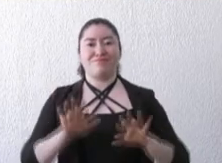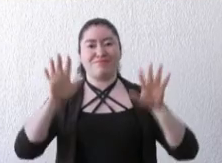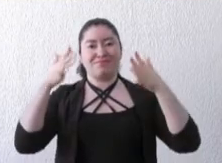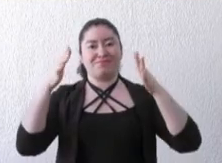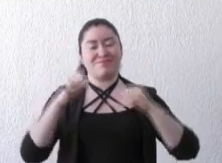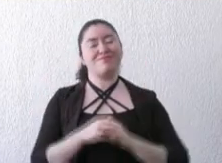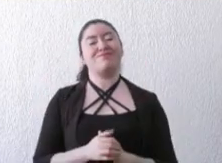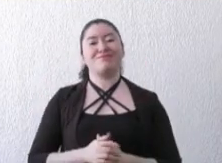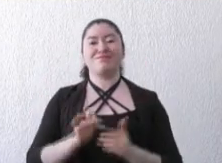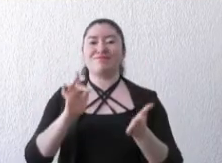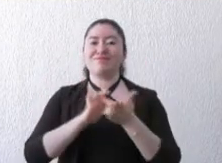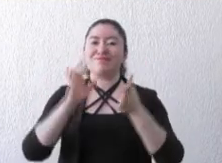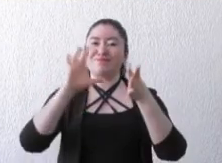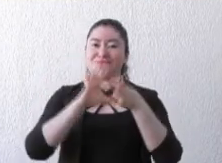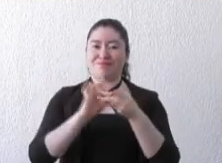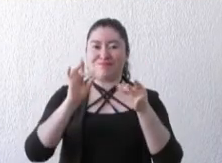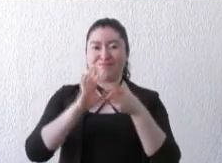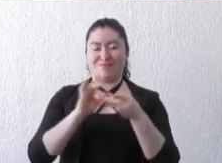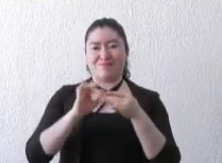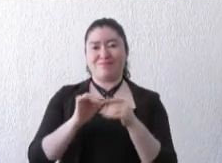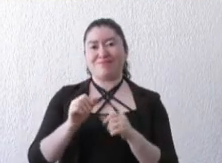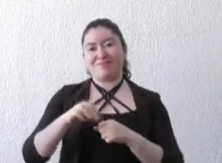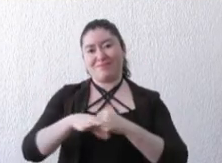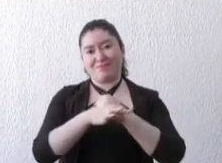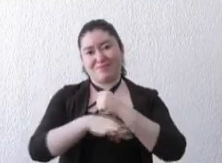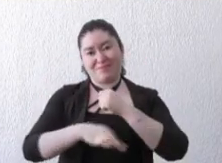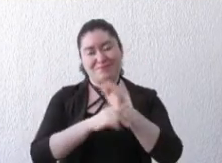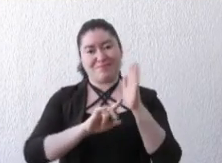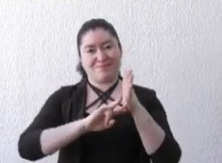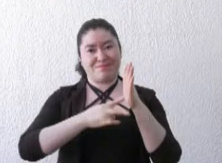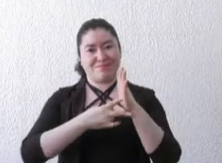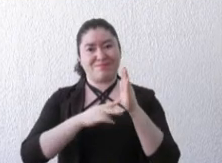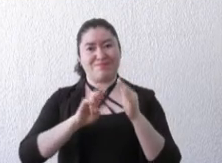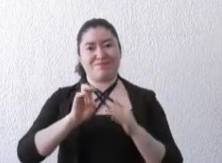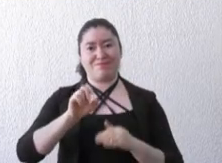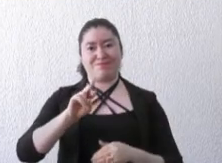Agradecemos el uso de la palabra del arquitecto Enrique Norten.